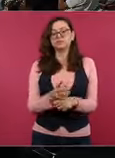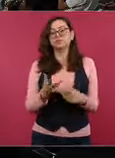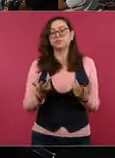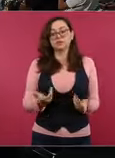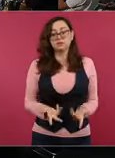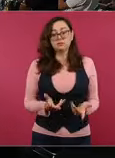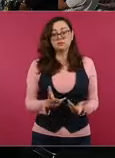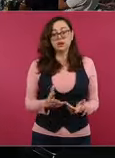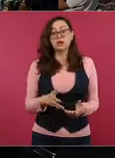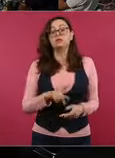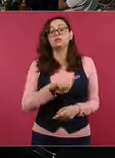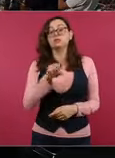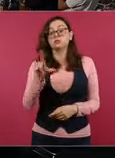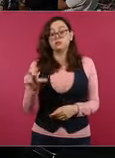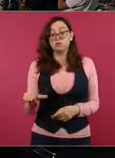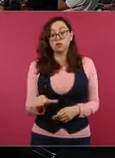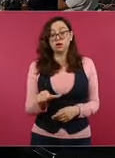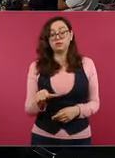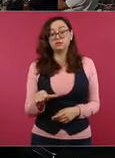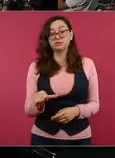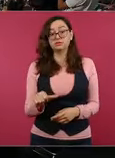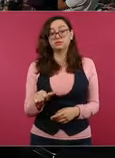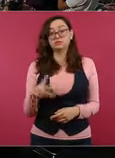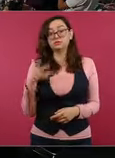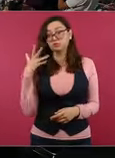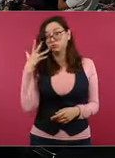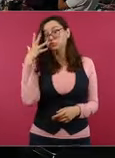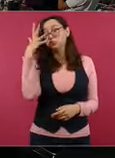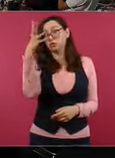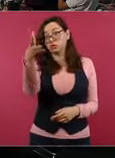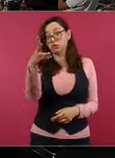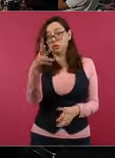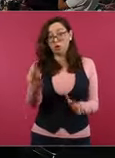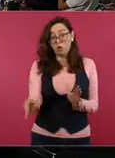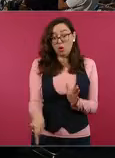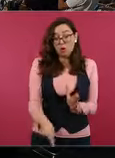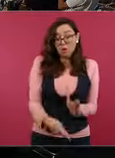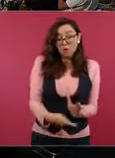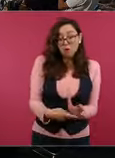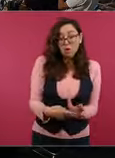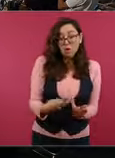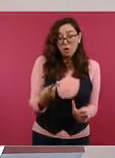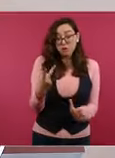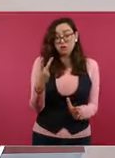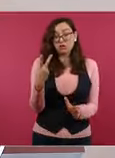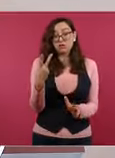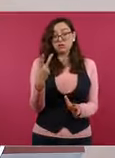se repita aquella historia de cuando